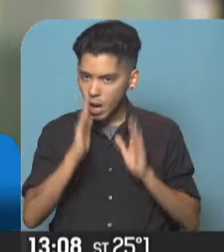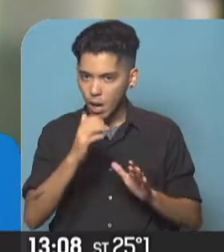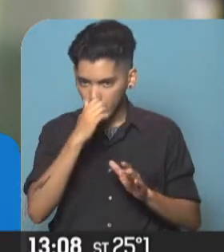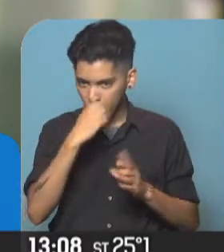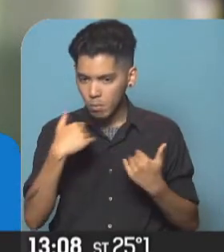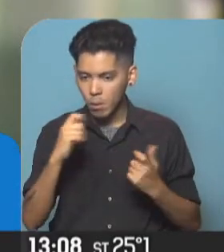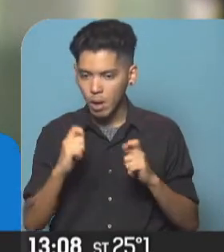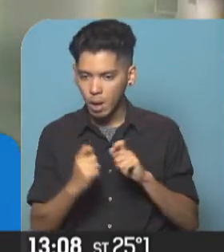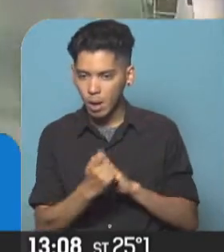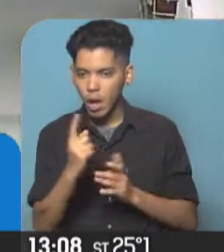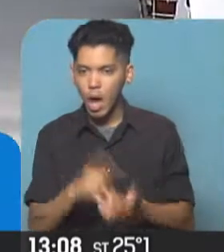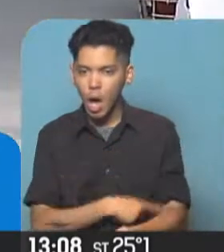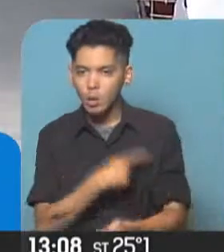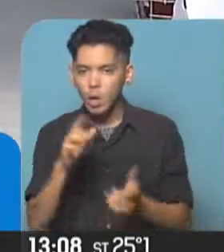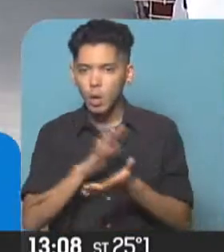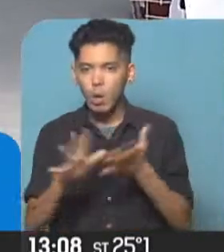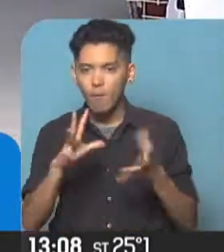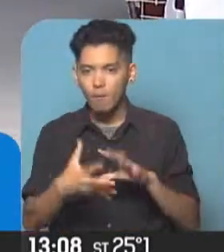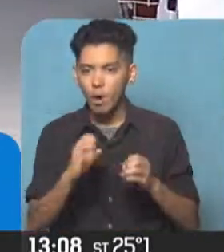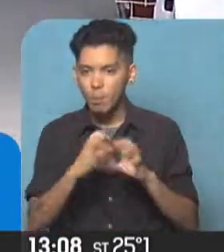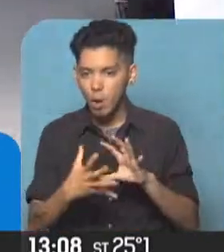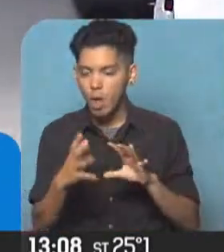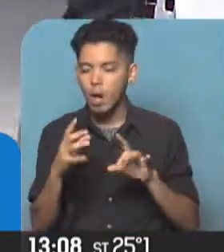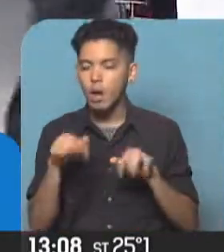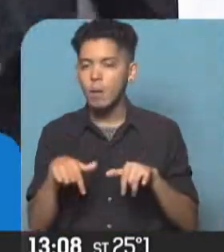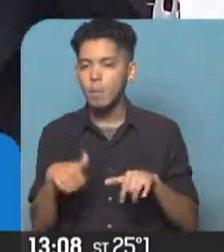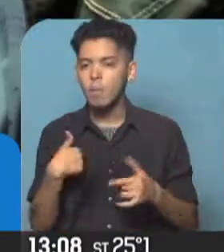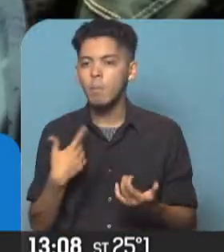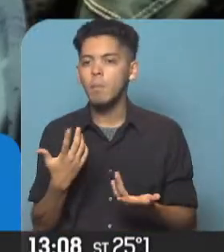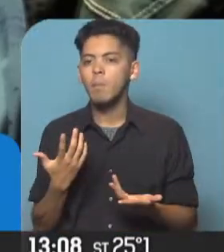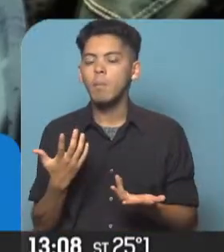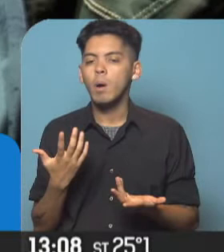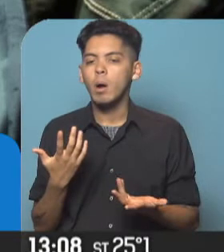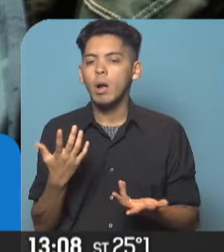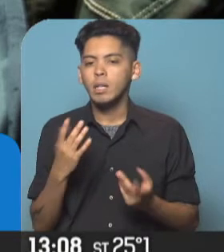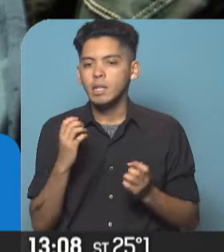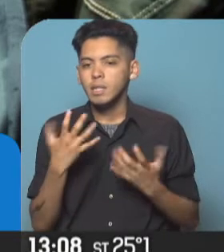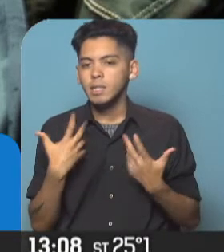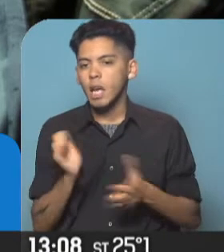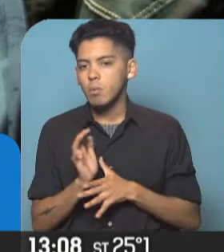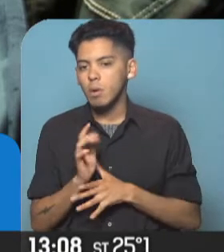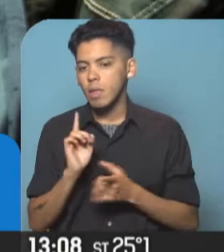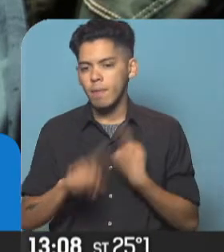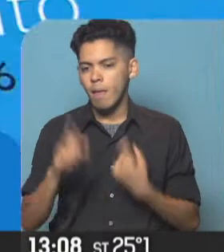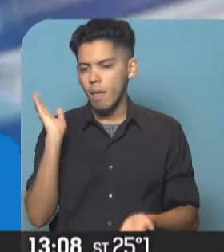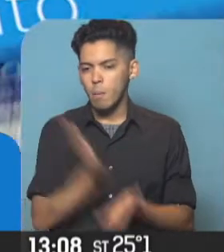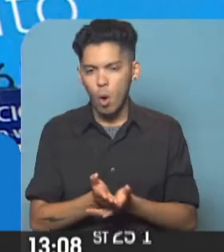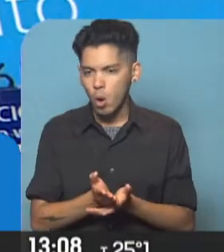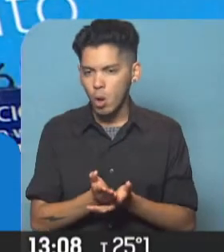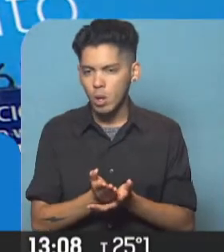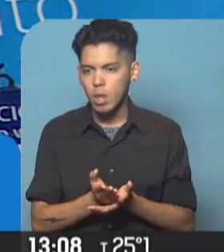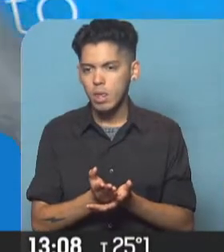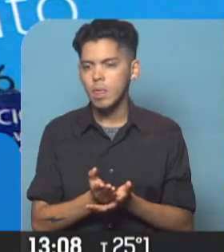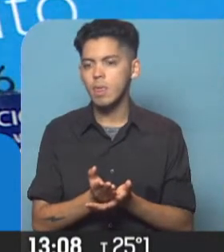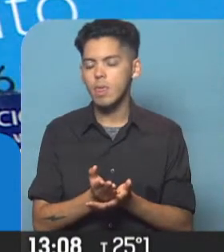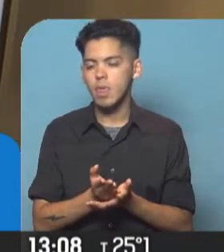adaptar a esta modalidad. No me parece saludable que se salga a poner multas así, porque sí, yo